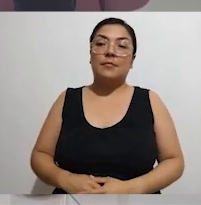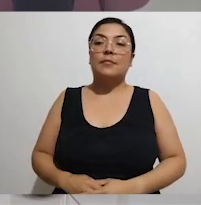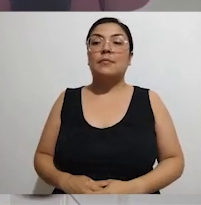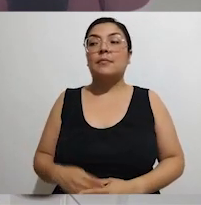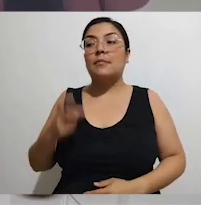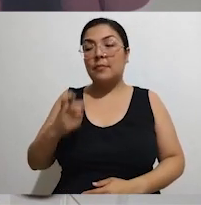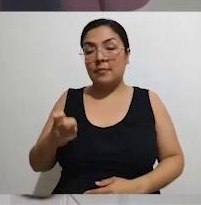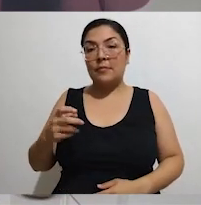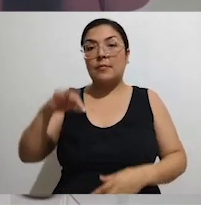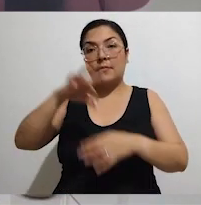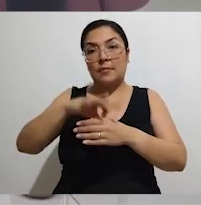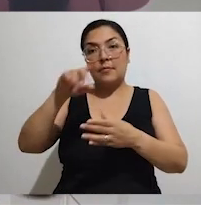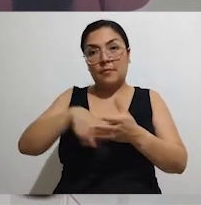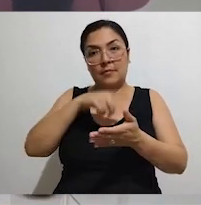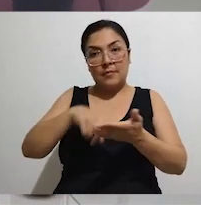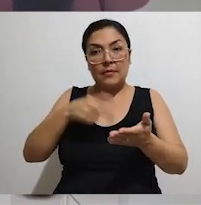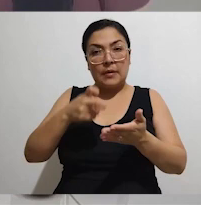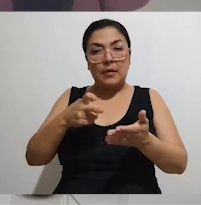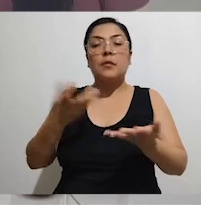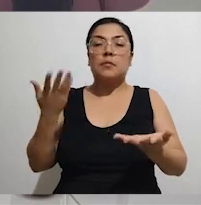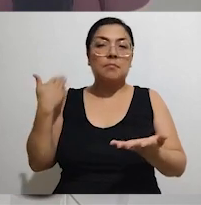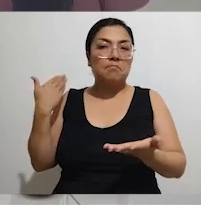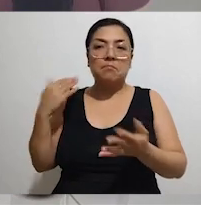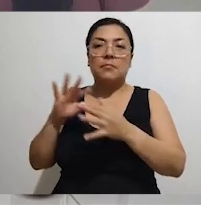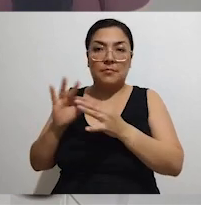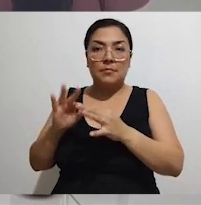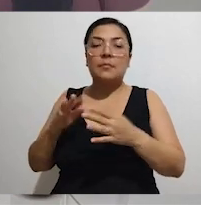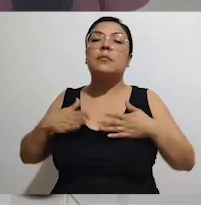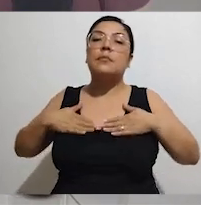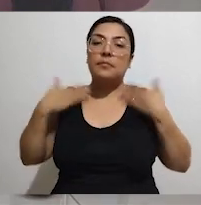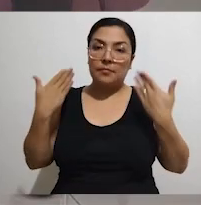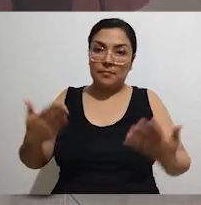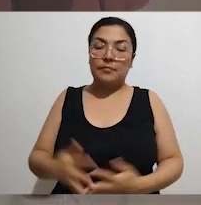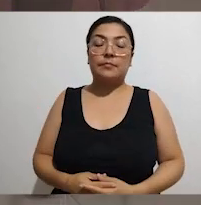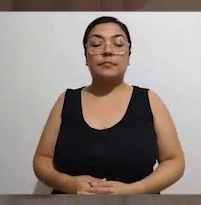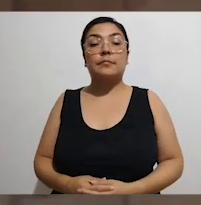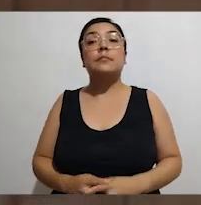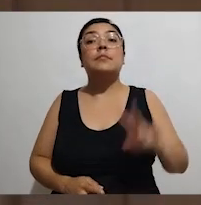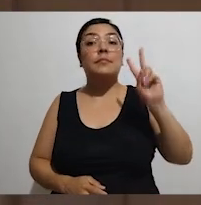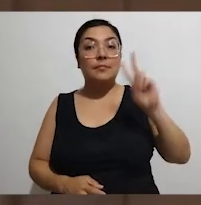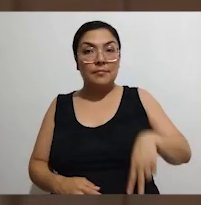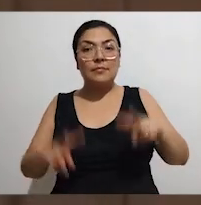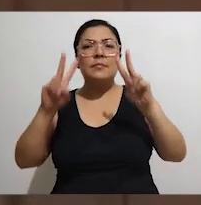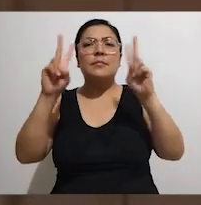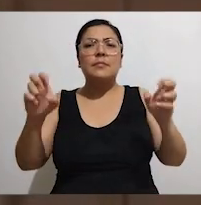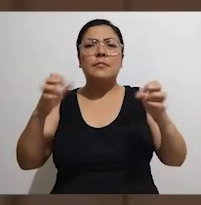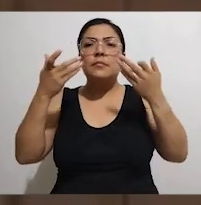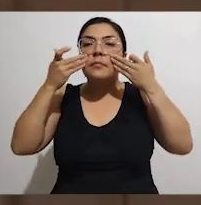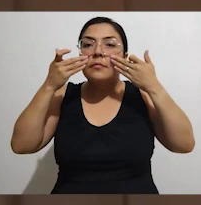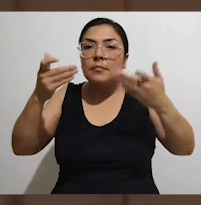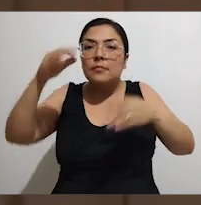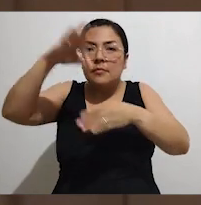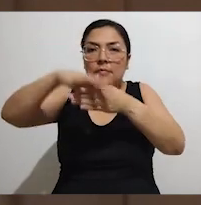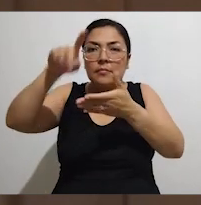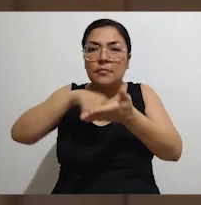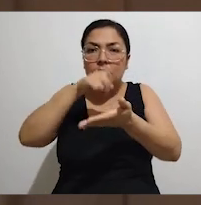de un proceso electoral como el que vivió Coahuila hace algunas semanas. Es correcto. La observación electoral tiene varios fines.